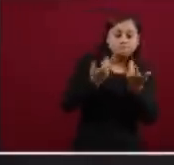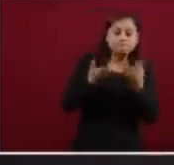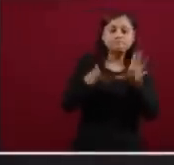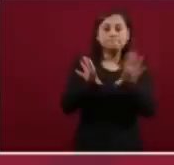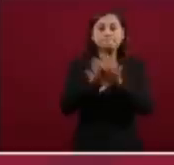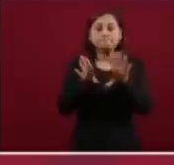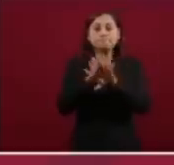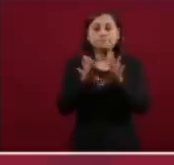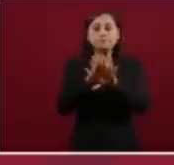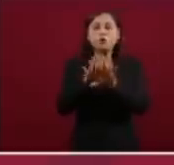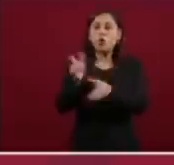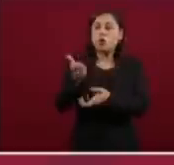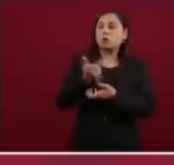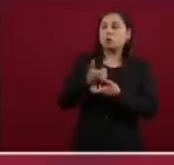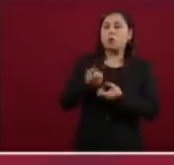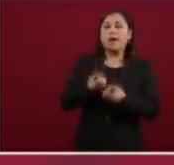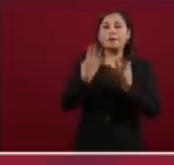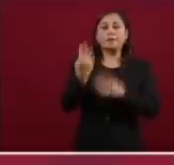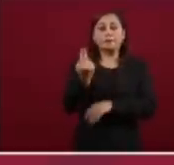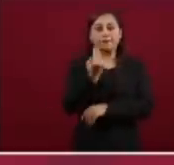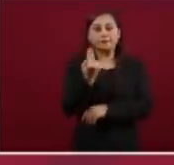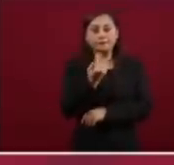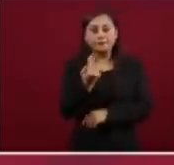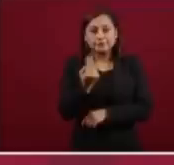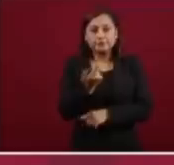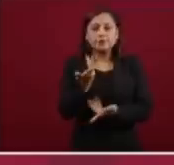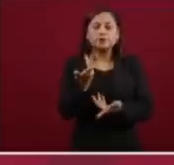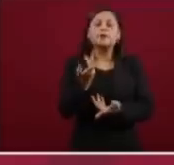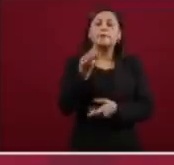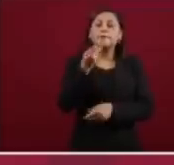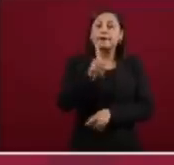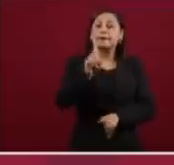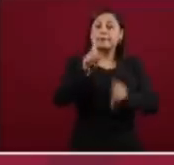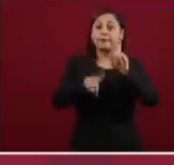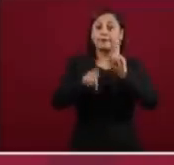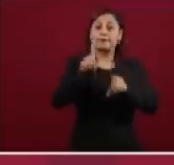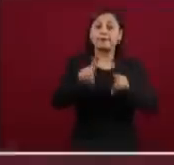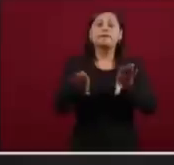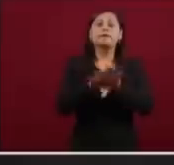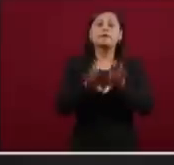se llevara con el secretario de hacienda